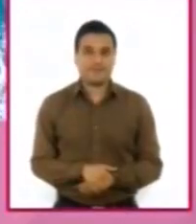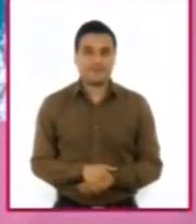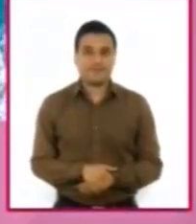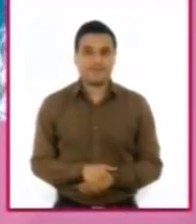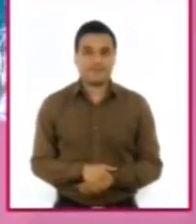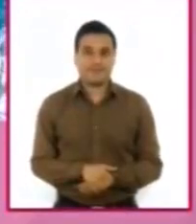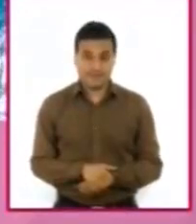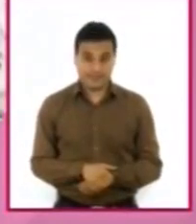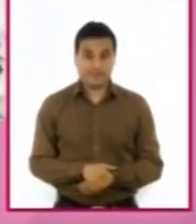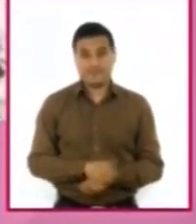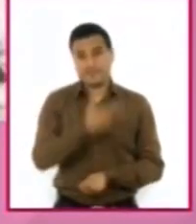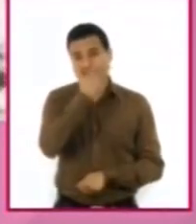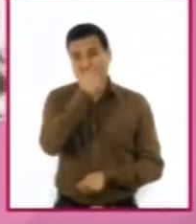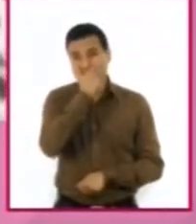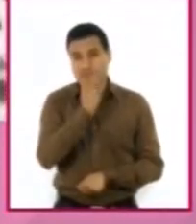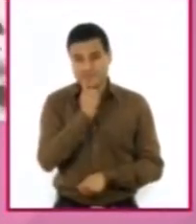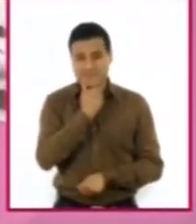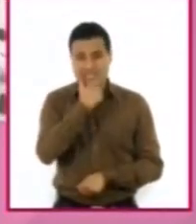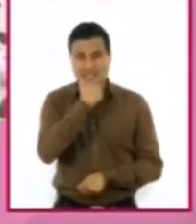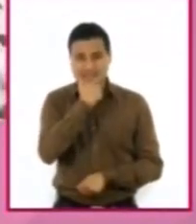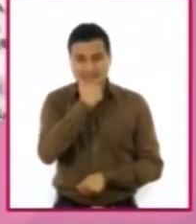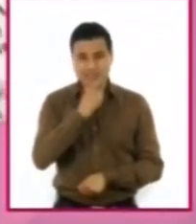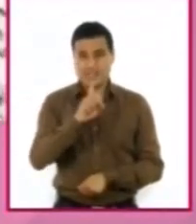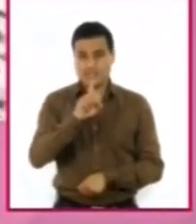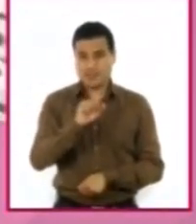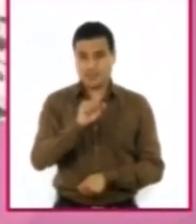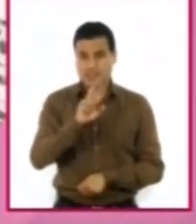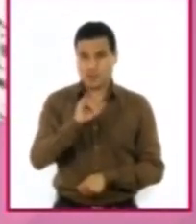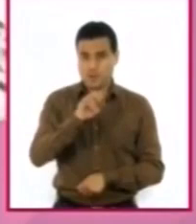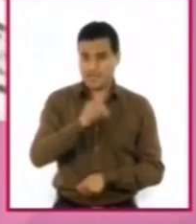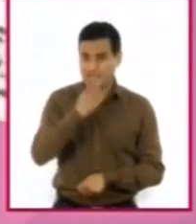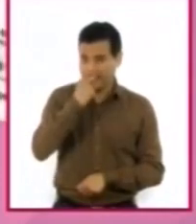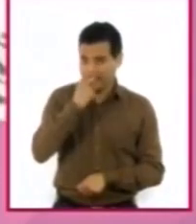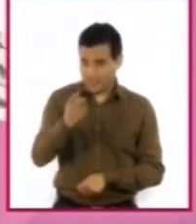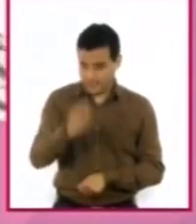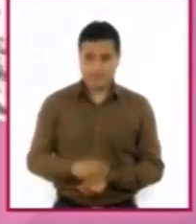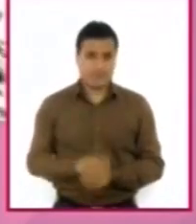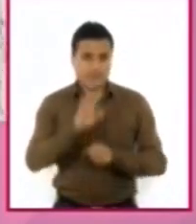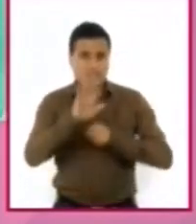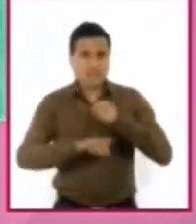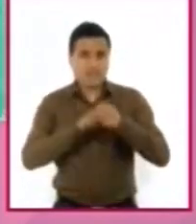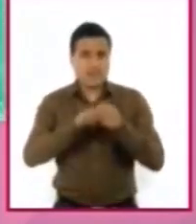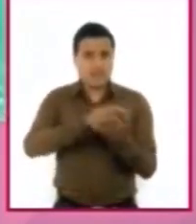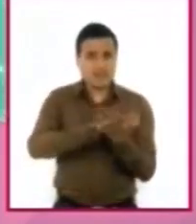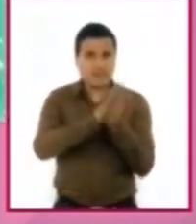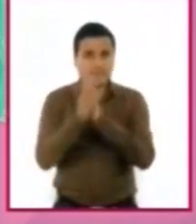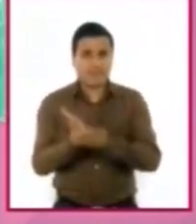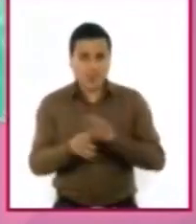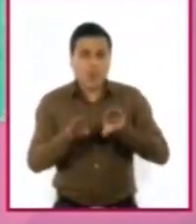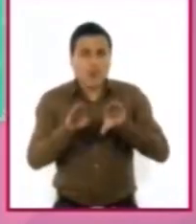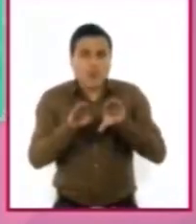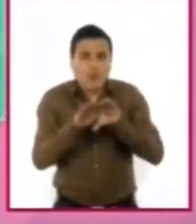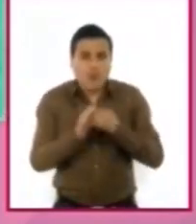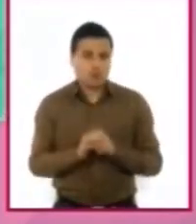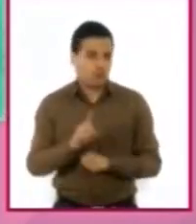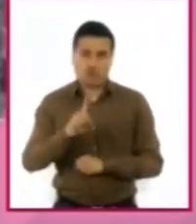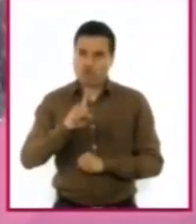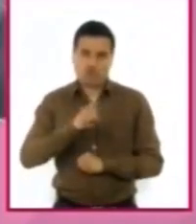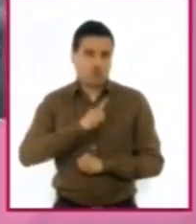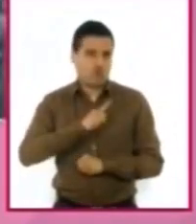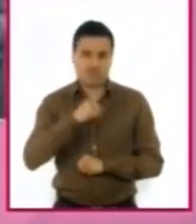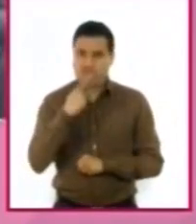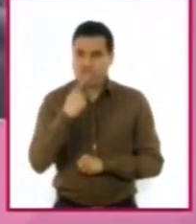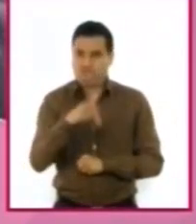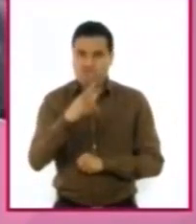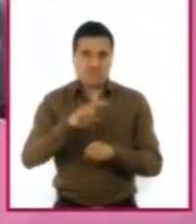naturalista británico Charles Darwin, uno de los mecanismos básicos de la evolución de las especies es la selección natural. La